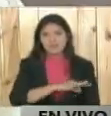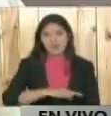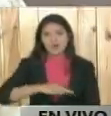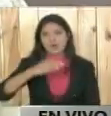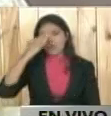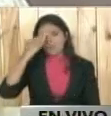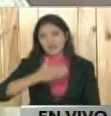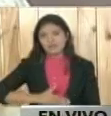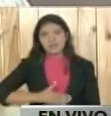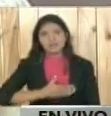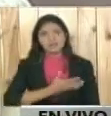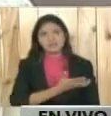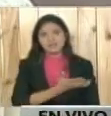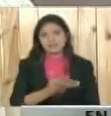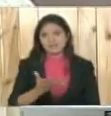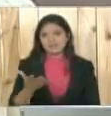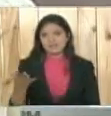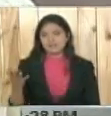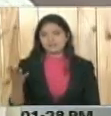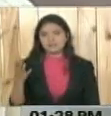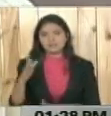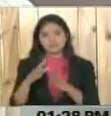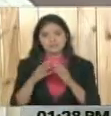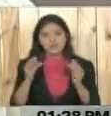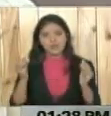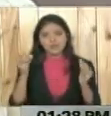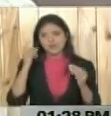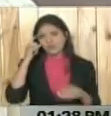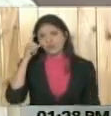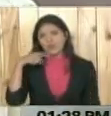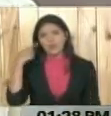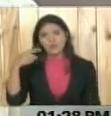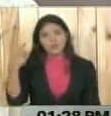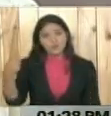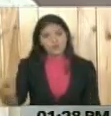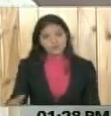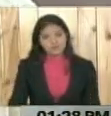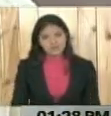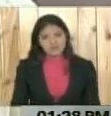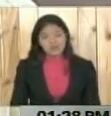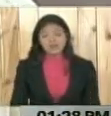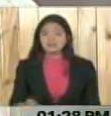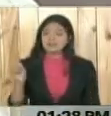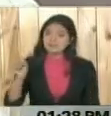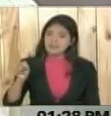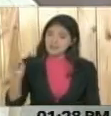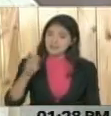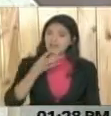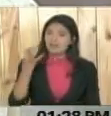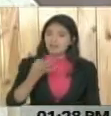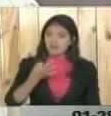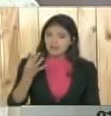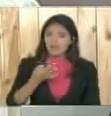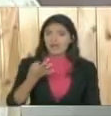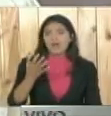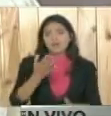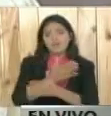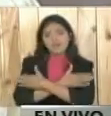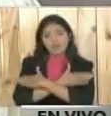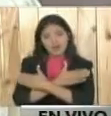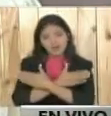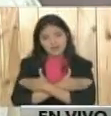a todos, nos inspira a todos los días, Nicolás. Así es, Rosario.